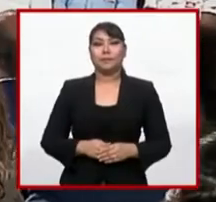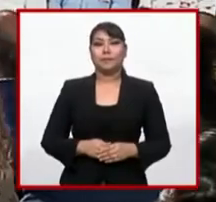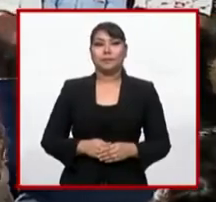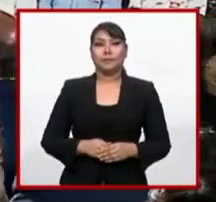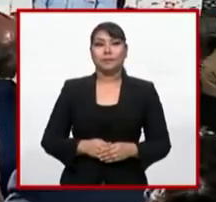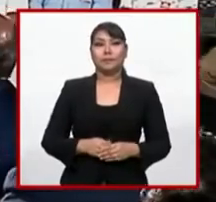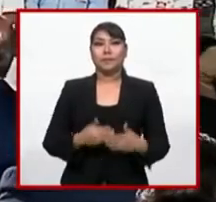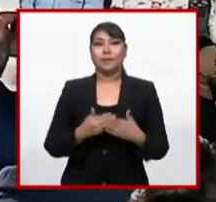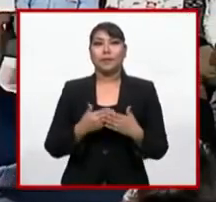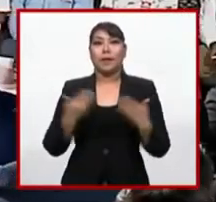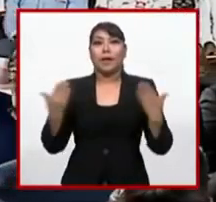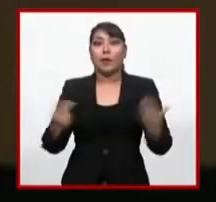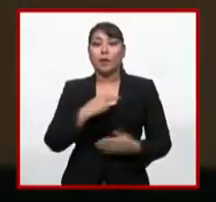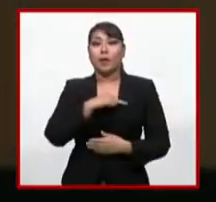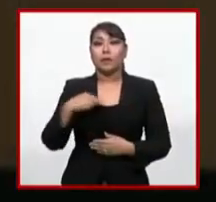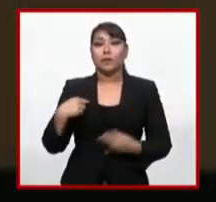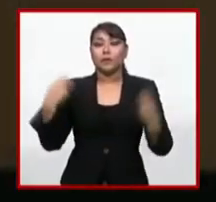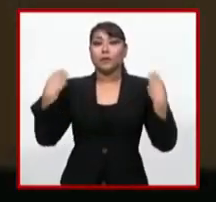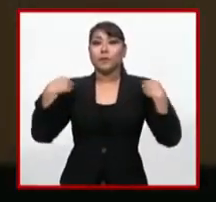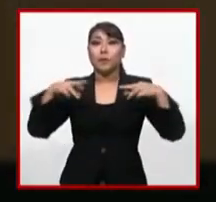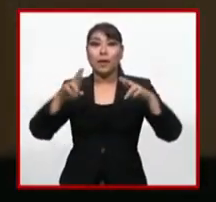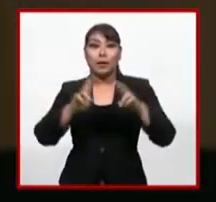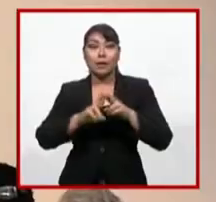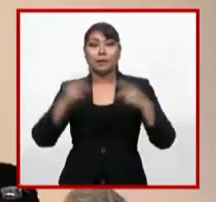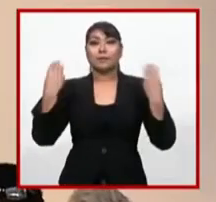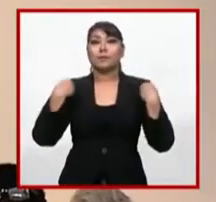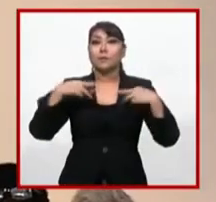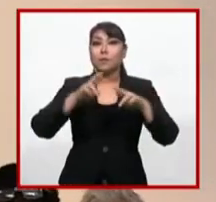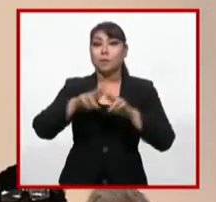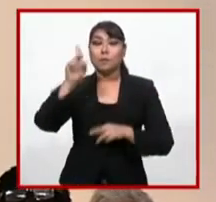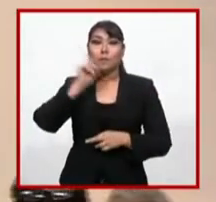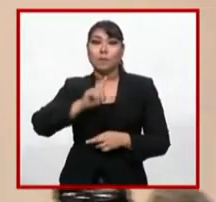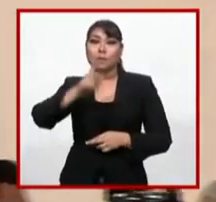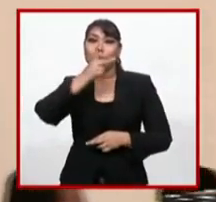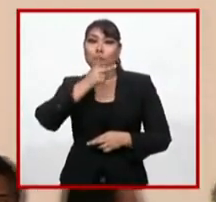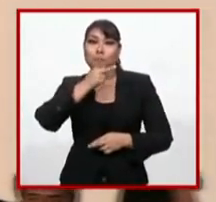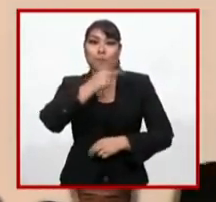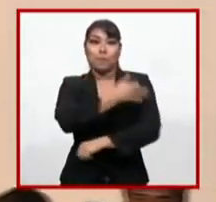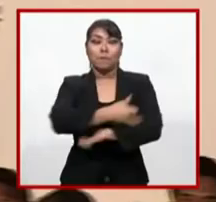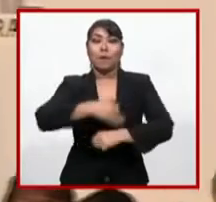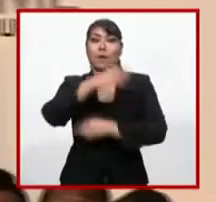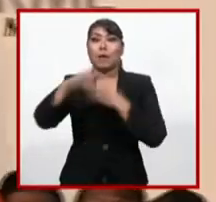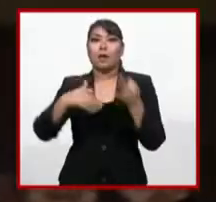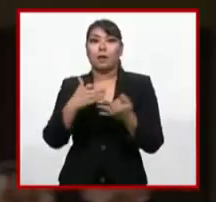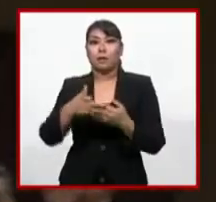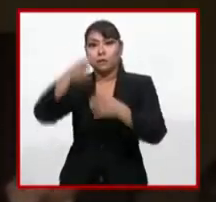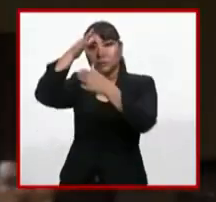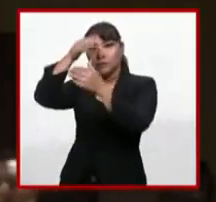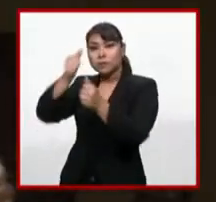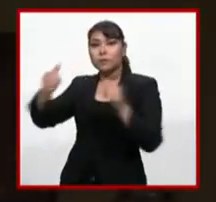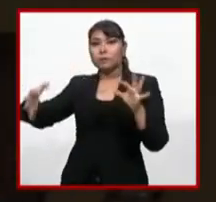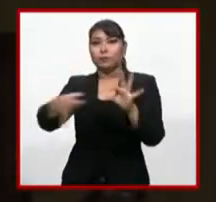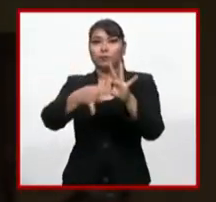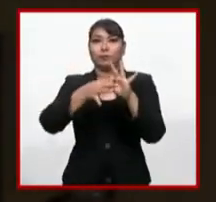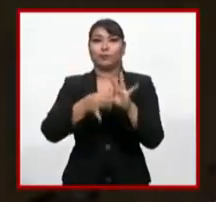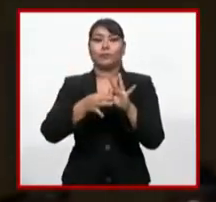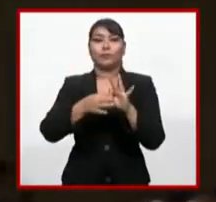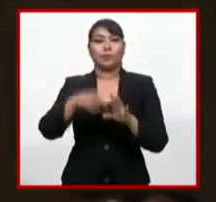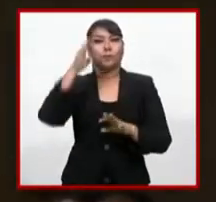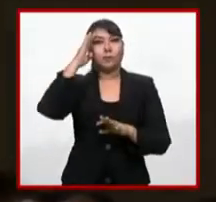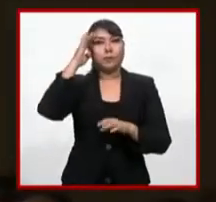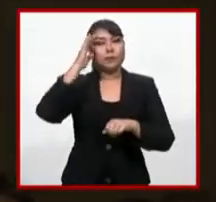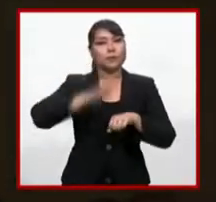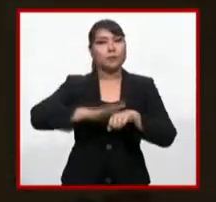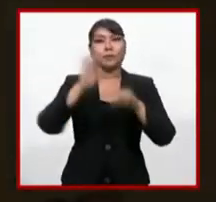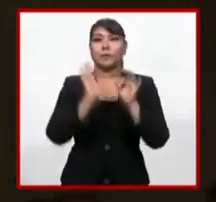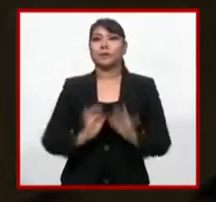con los maestros, maestras y los padres de familia, pensando en lo más importante, que son las